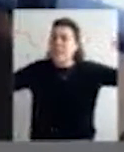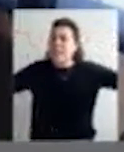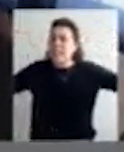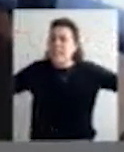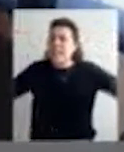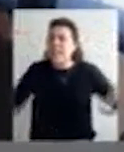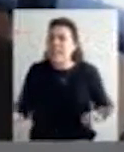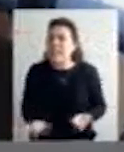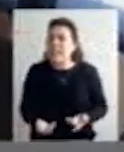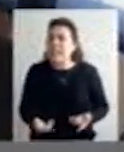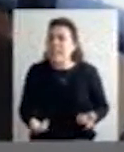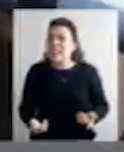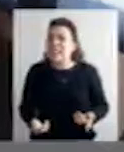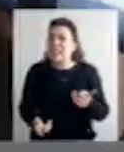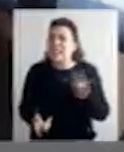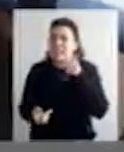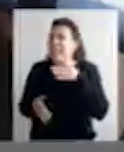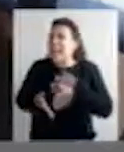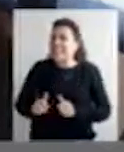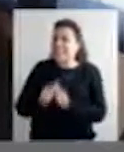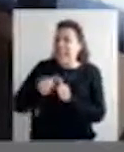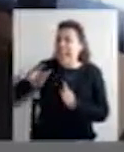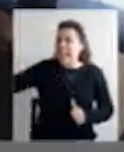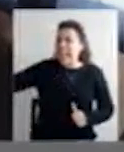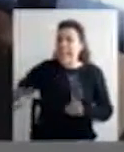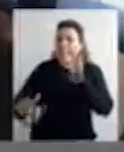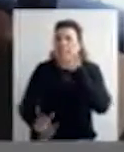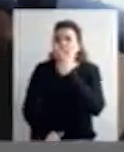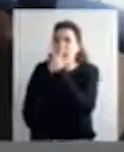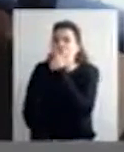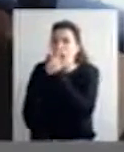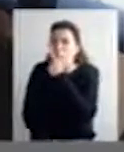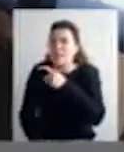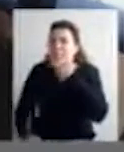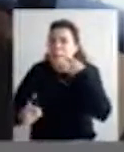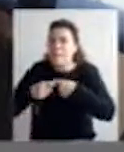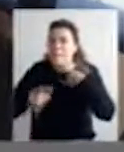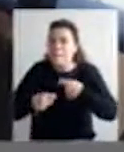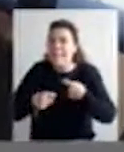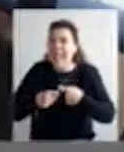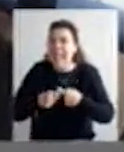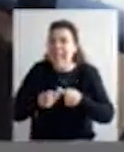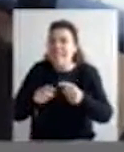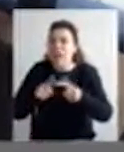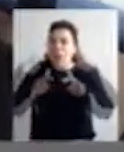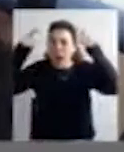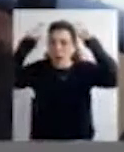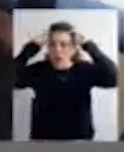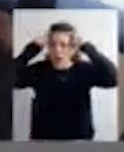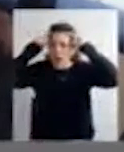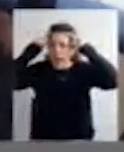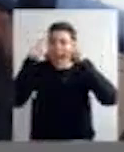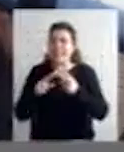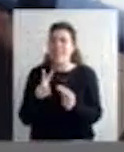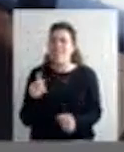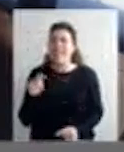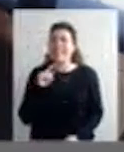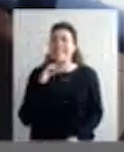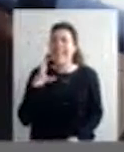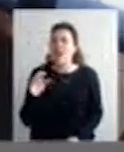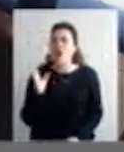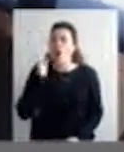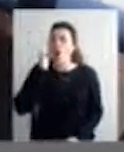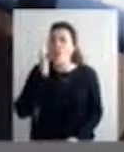tan lejos, hay que conocer la piedra que corona el ventisquero. Hay que